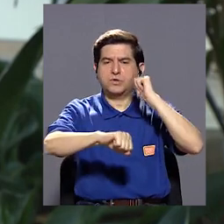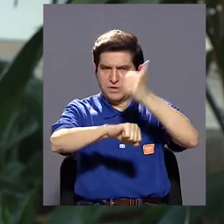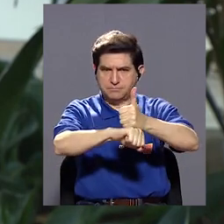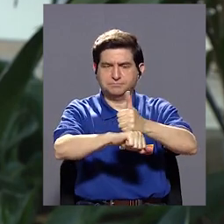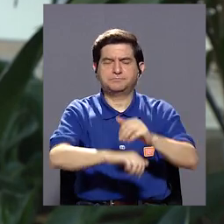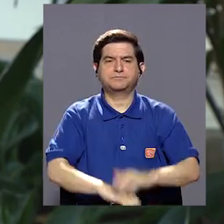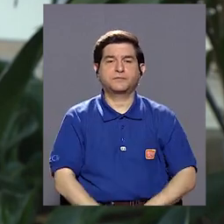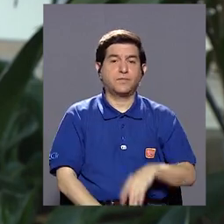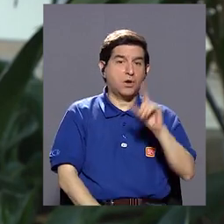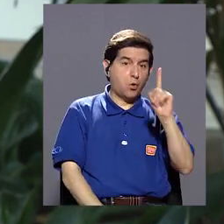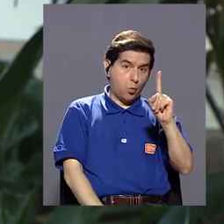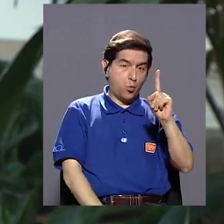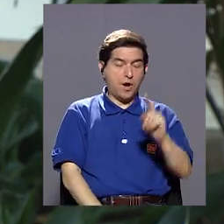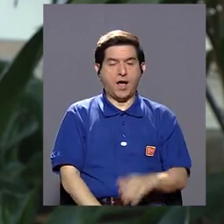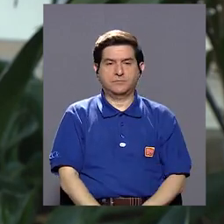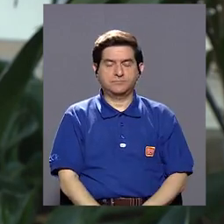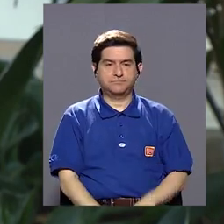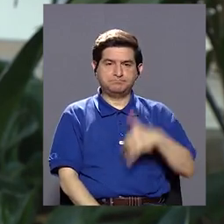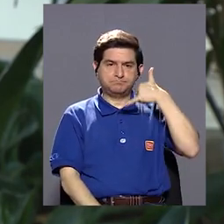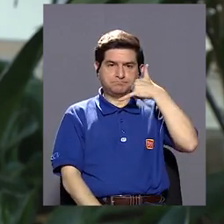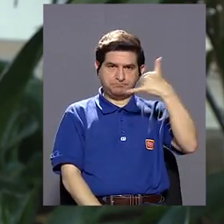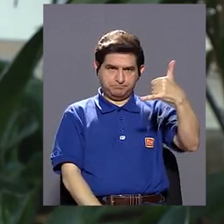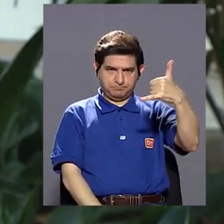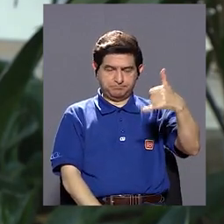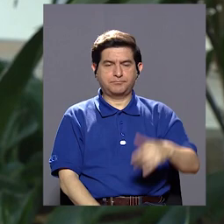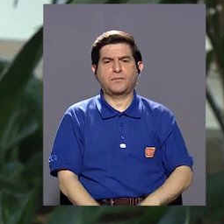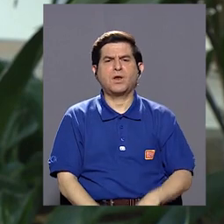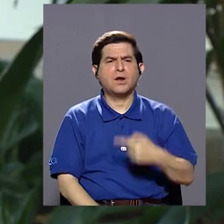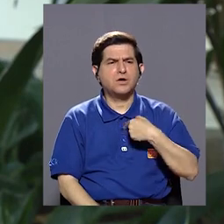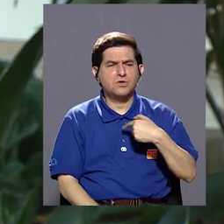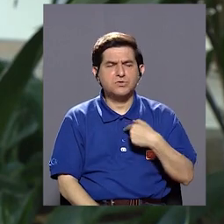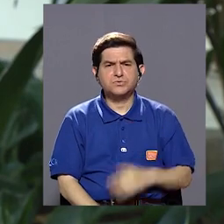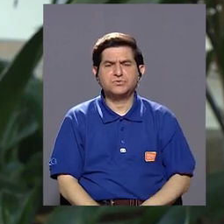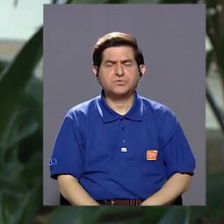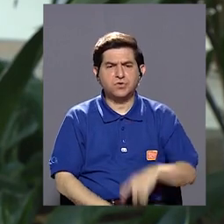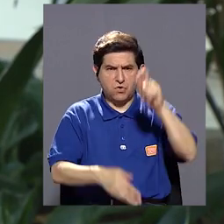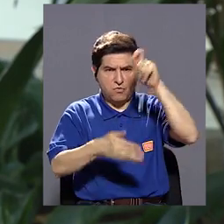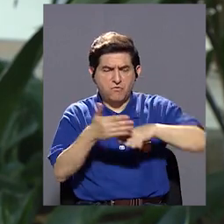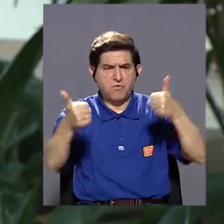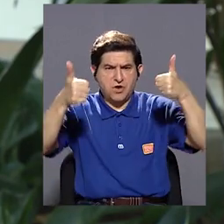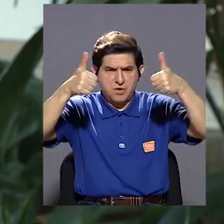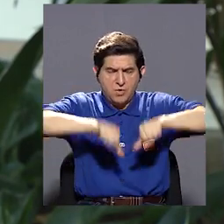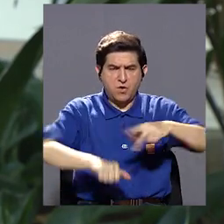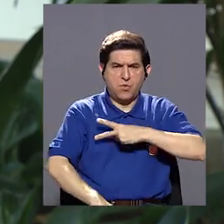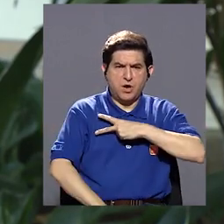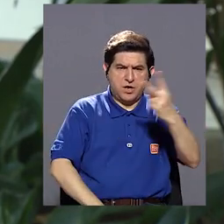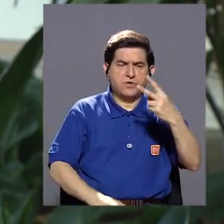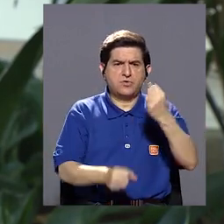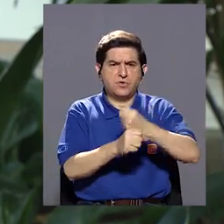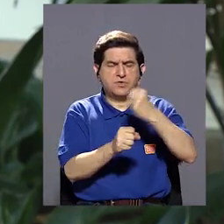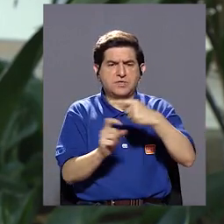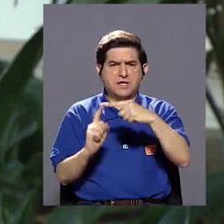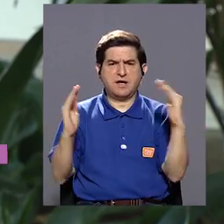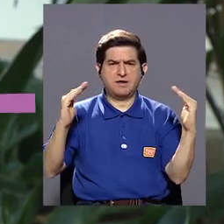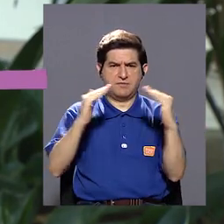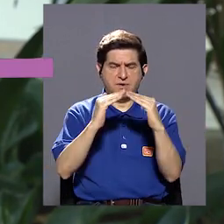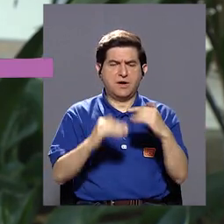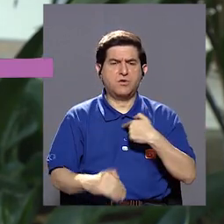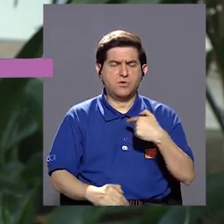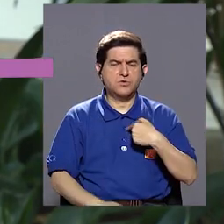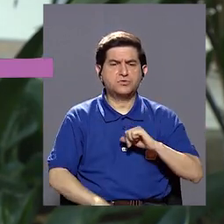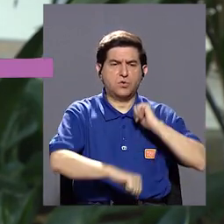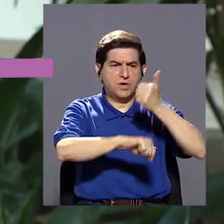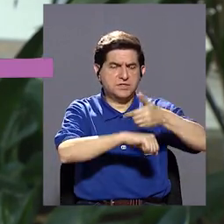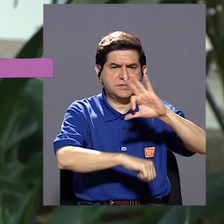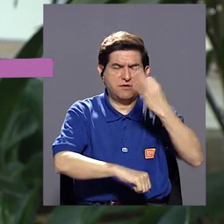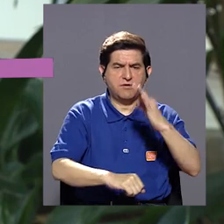¿verdad? Una de ellas es el contacto telefónico. Cuando yo entro y firmo ese acuerdo voluntario de teletrabajo, yo asigno los